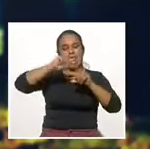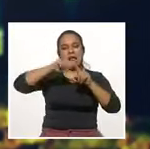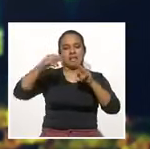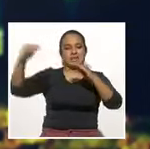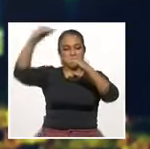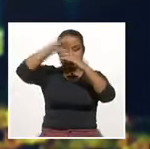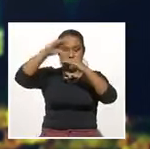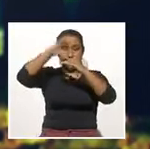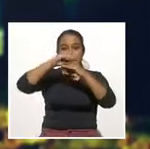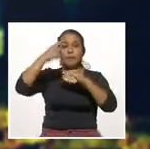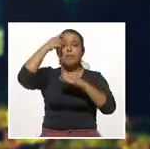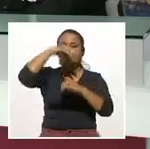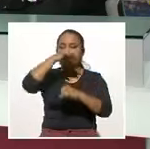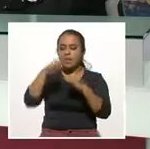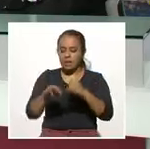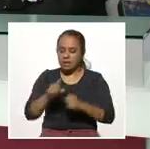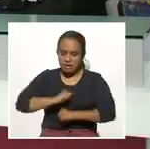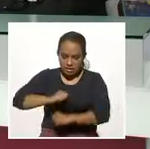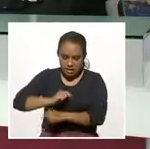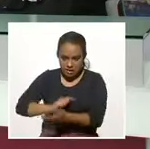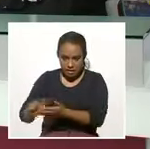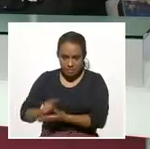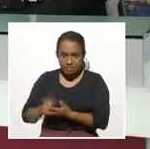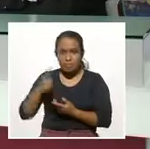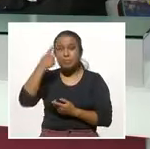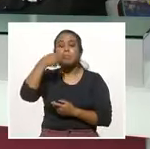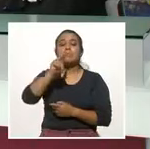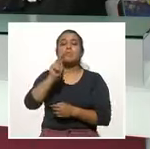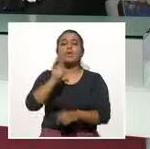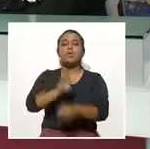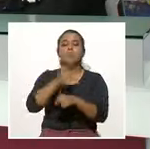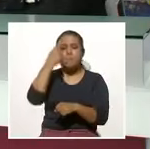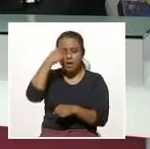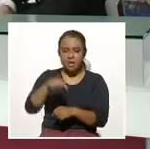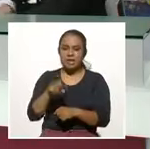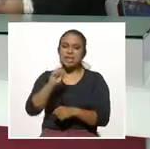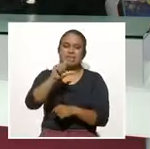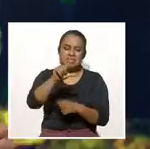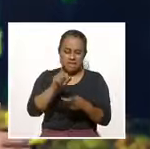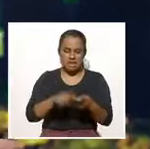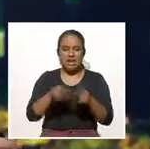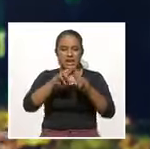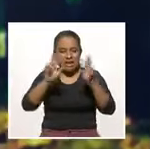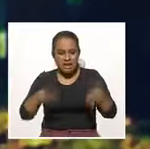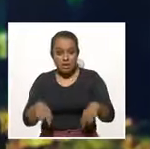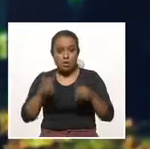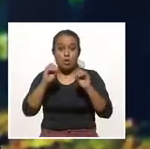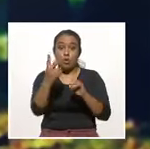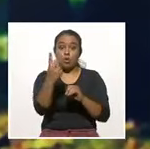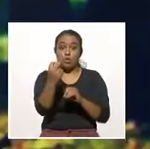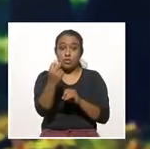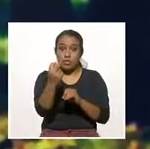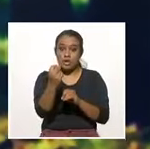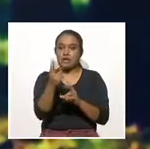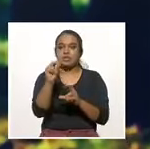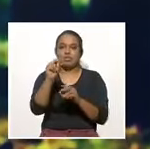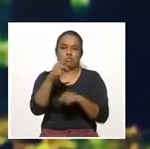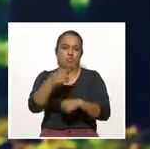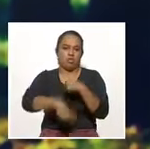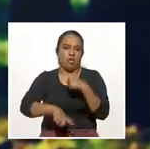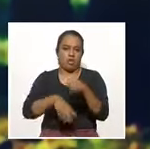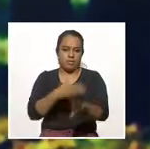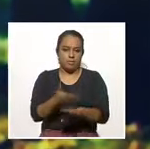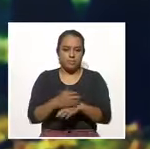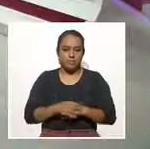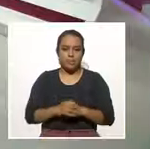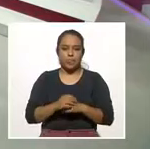con cloro, pero ya la idea era que no se afectara tu sala, tu refrigerador, ni la pantalla que todo el mundo cuida, ¿no? En los lugares donde